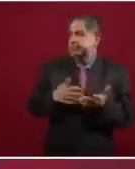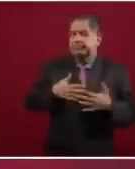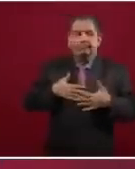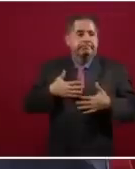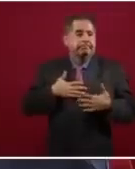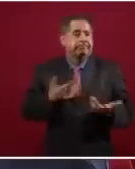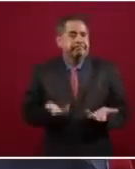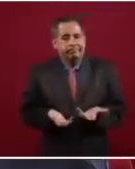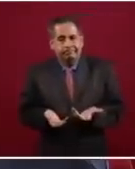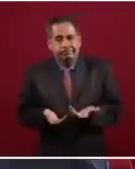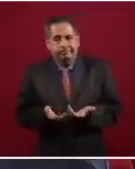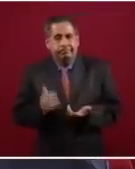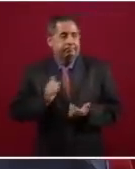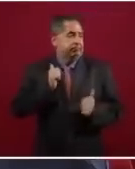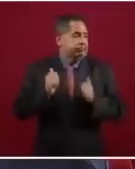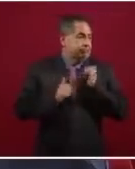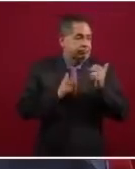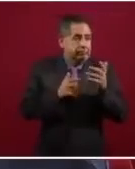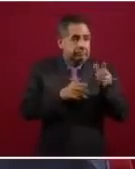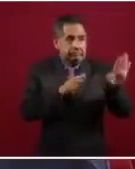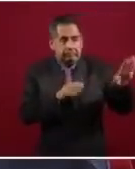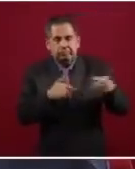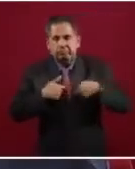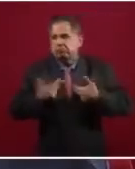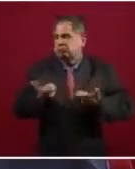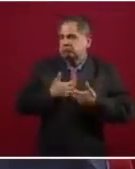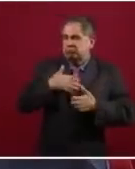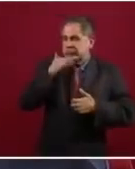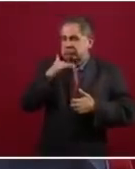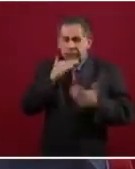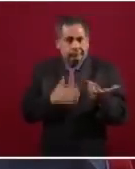que siempre se han prestado